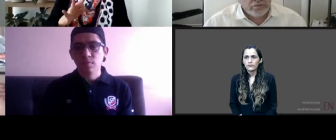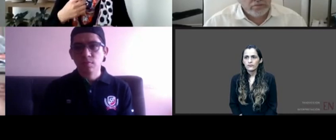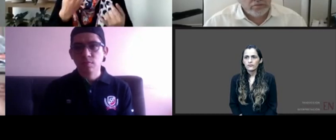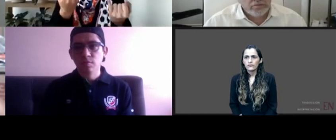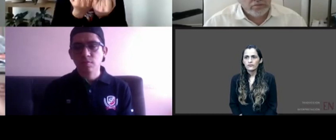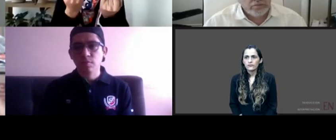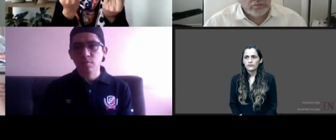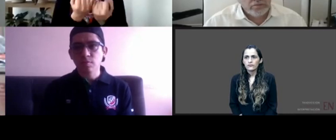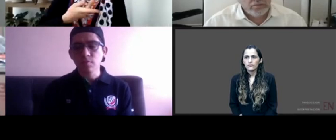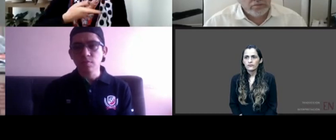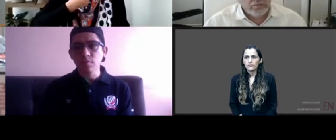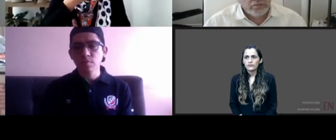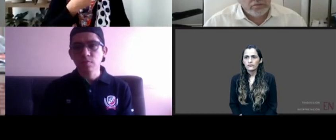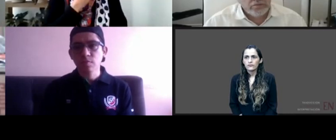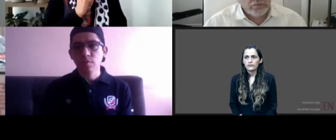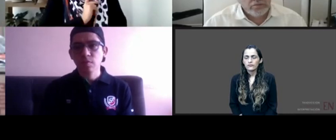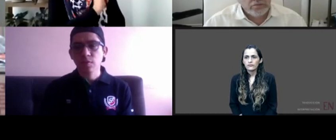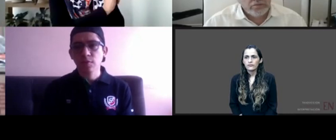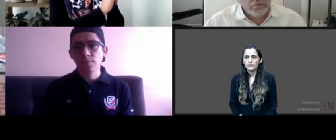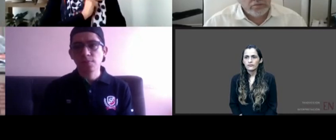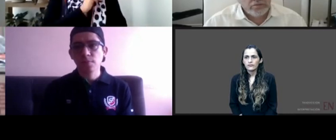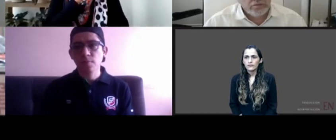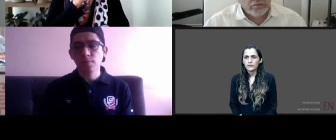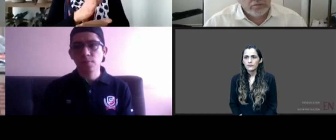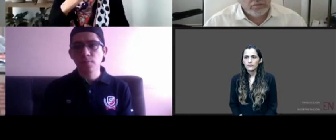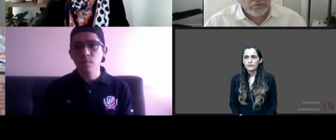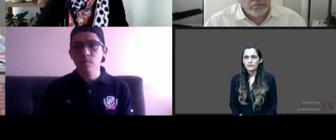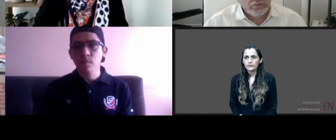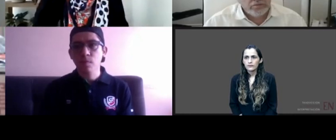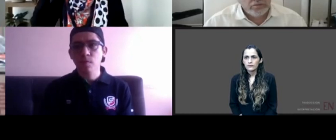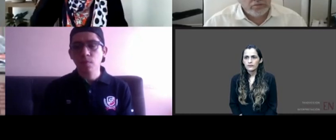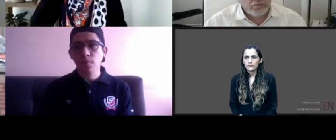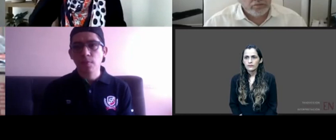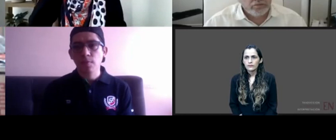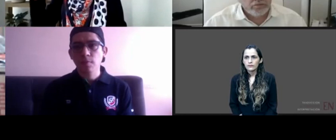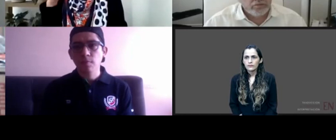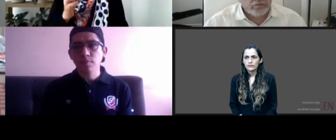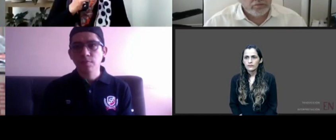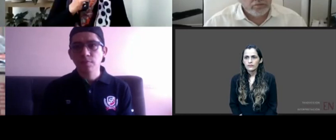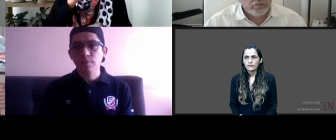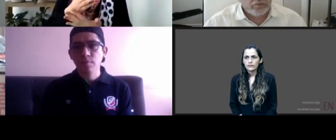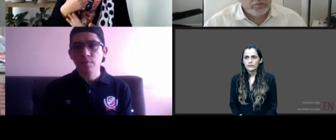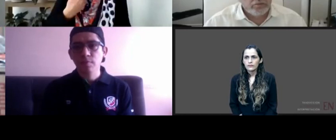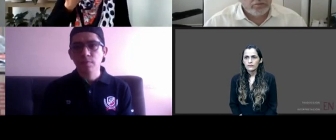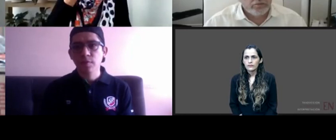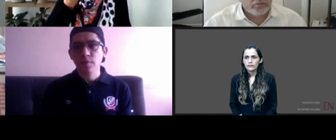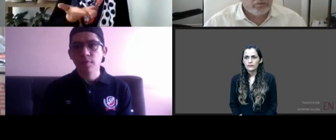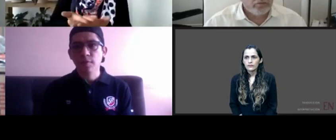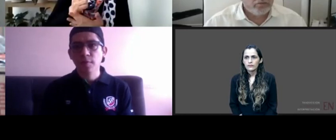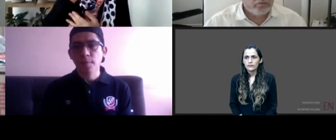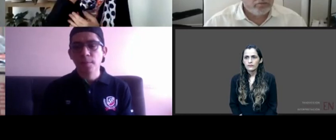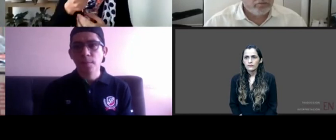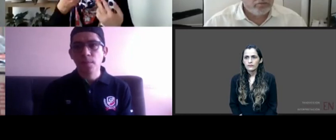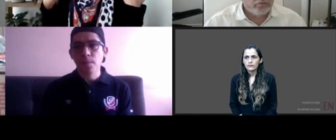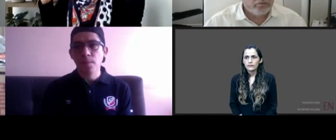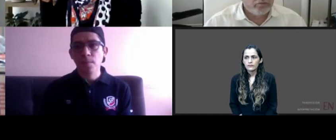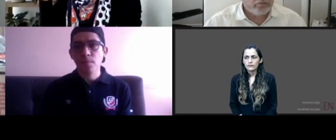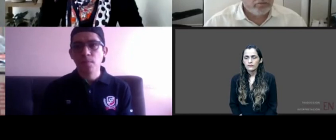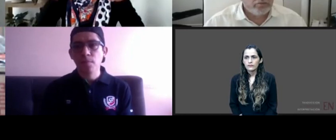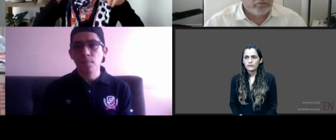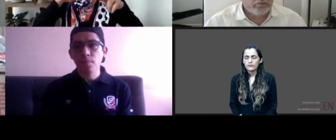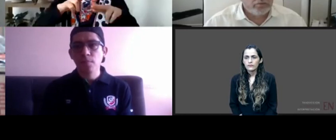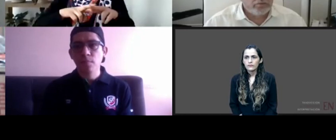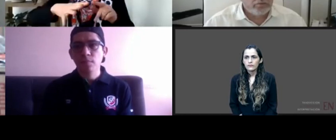comunicarse en lengua de señas. Y es complejo pensar que el maestro va a aprender a dirigirse con todos, ¿no? Con